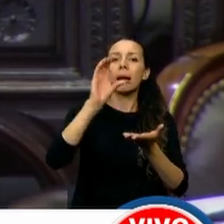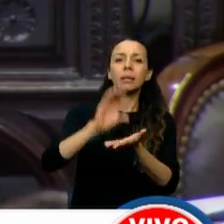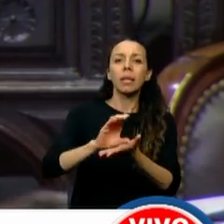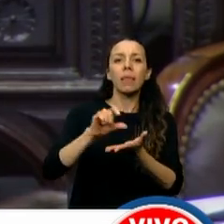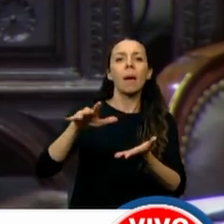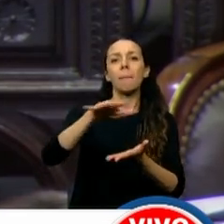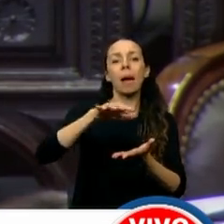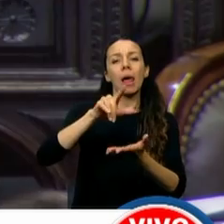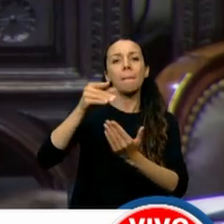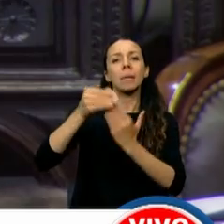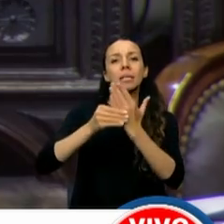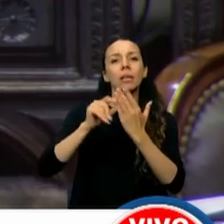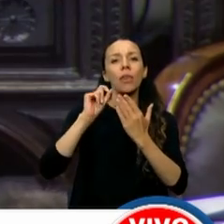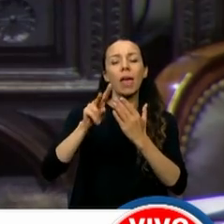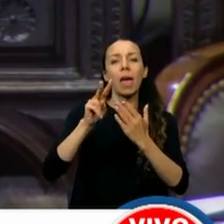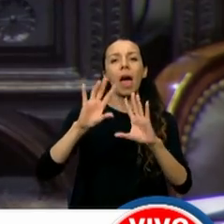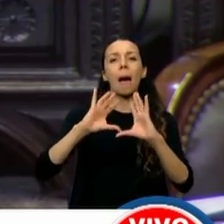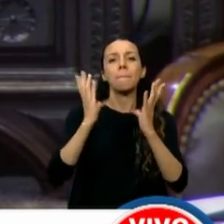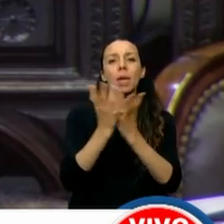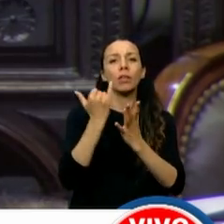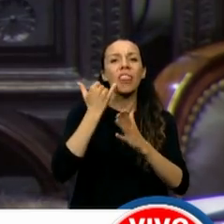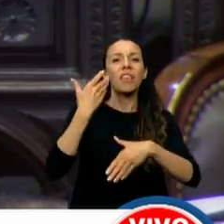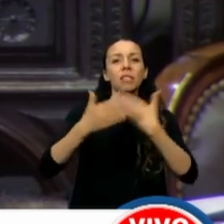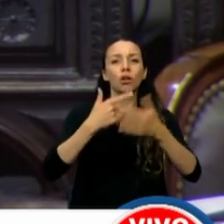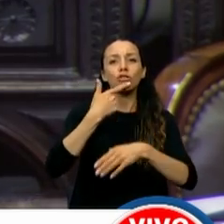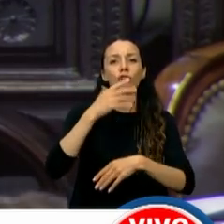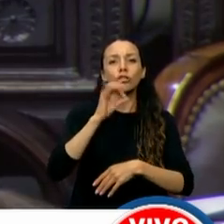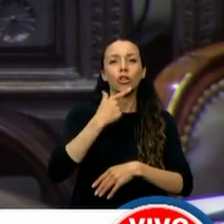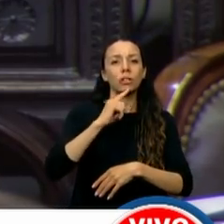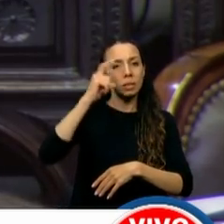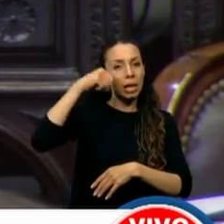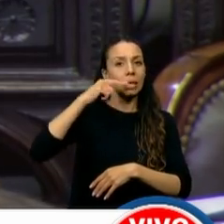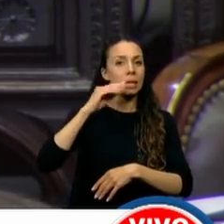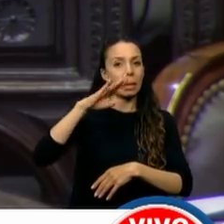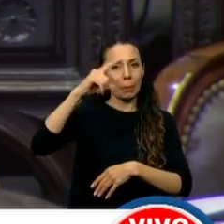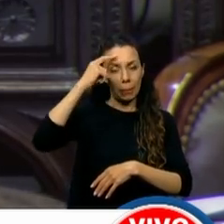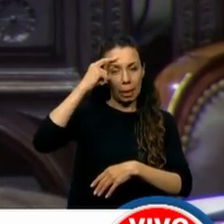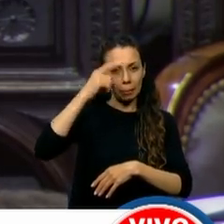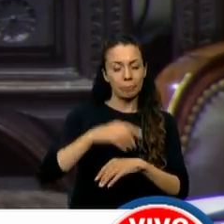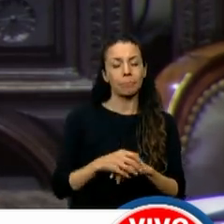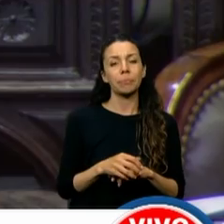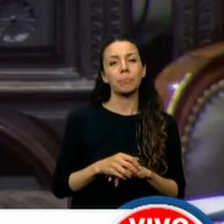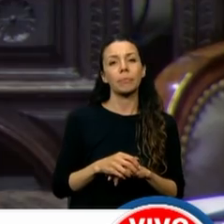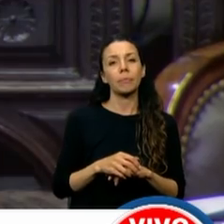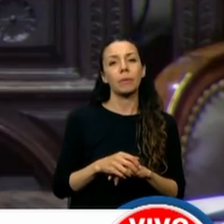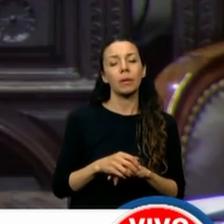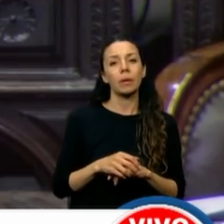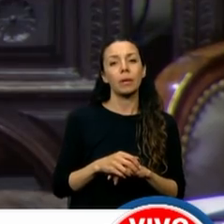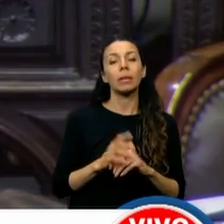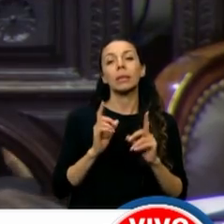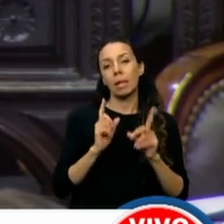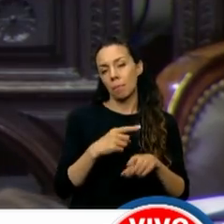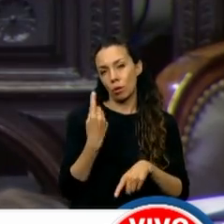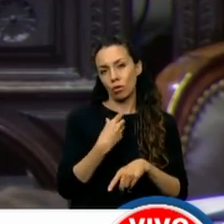del ministerio de ambiente y desarrollo sostenible sin tener en cuenta las ampliaciones realizadas a posteriori sin embargo y como también